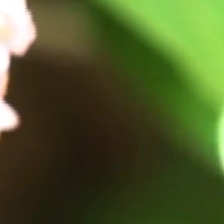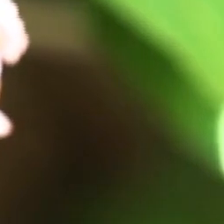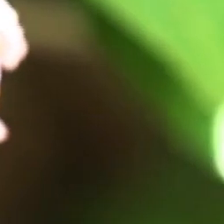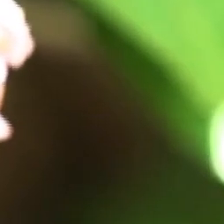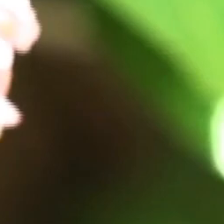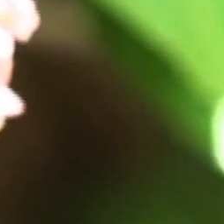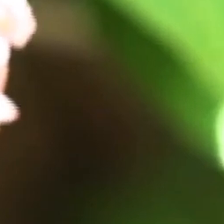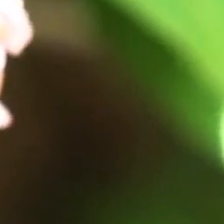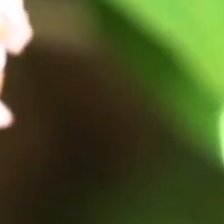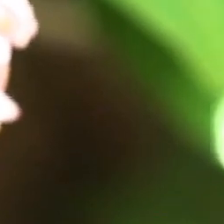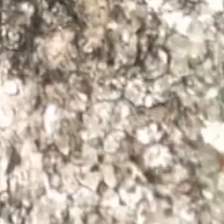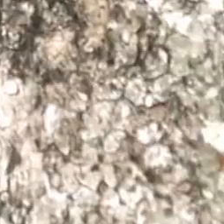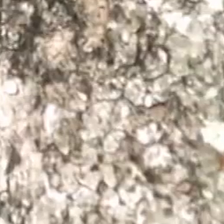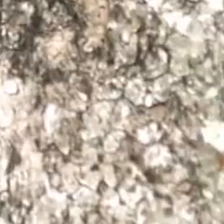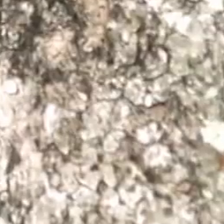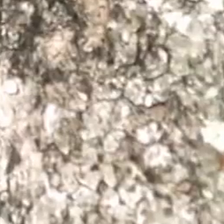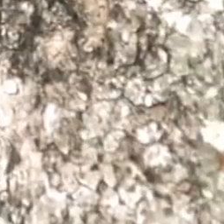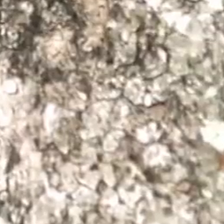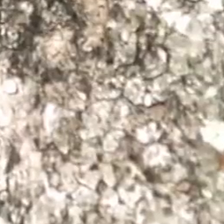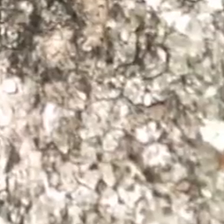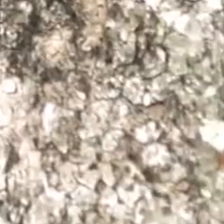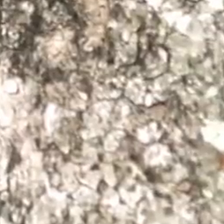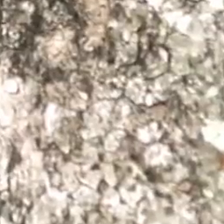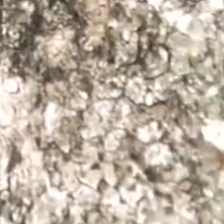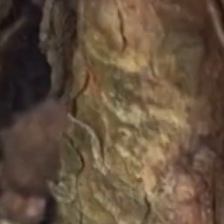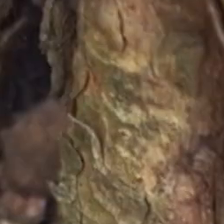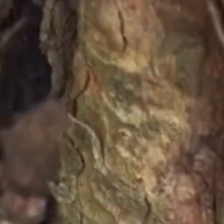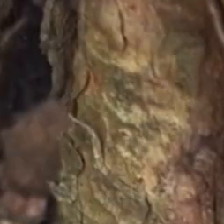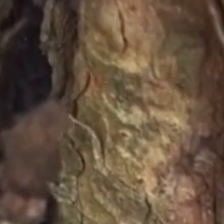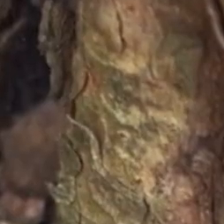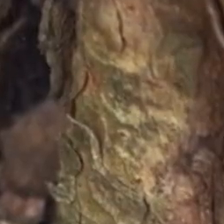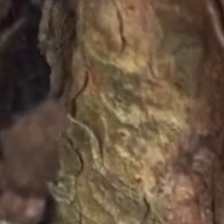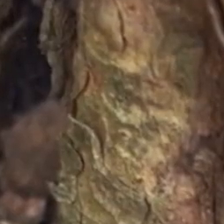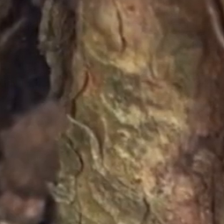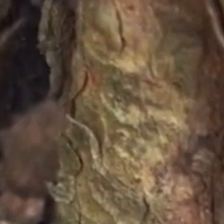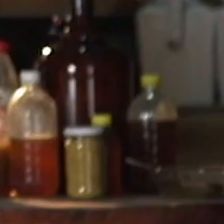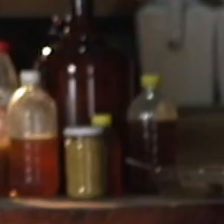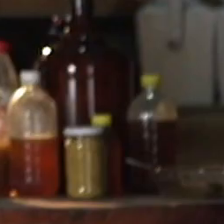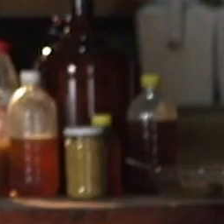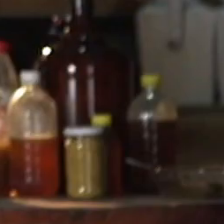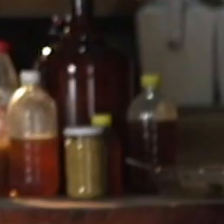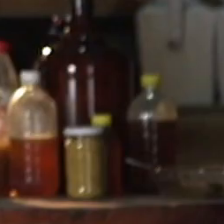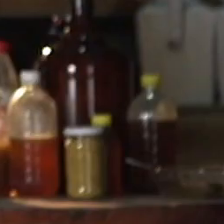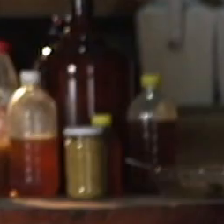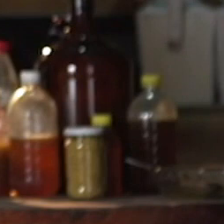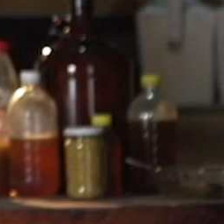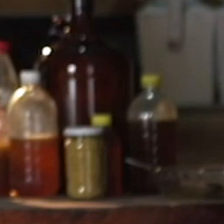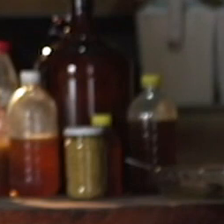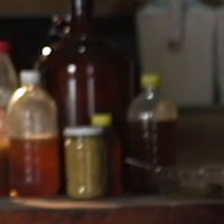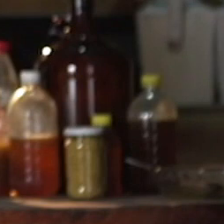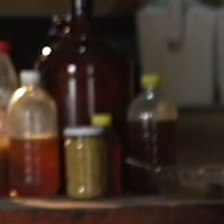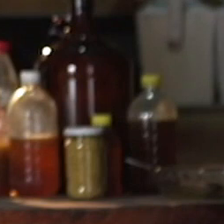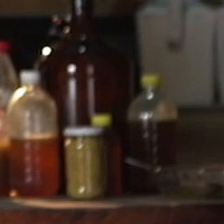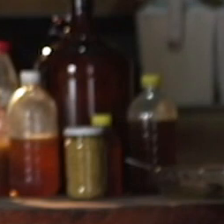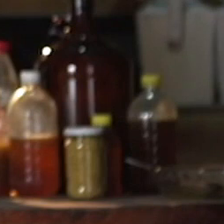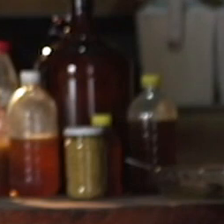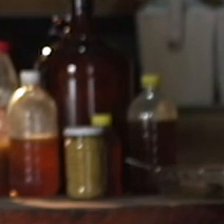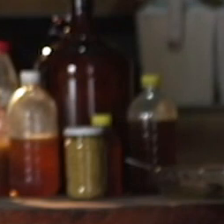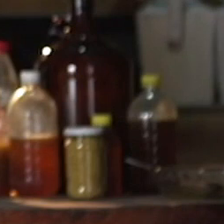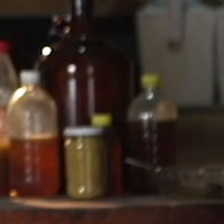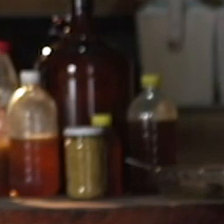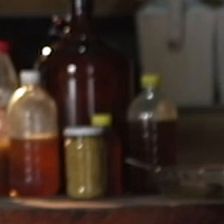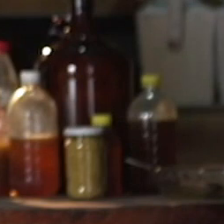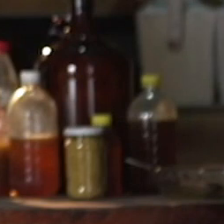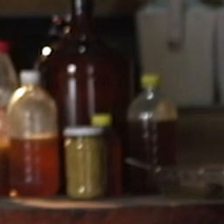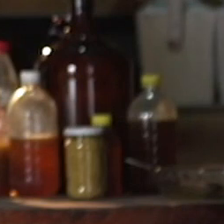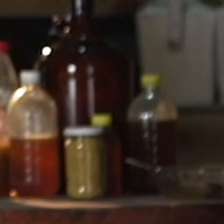Las abejas son una familia de las mejor organizadas como las hormigas, que cada quien tiene sus funciones,